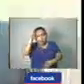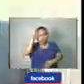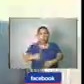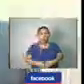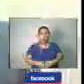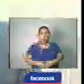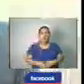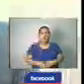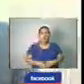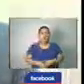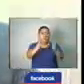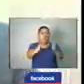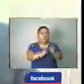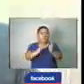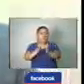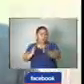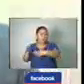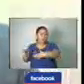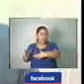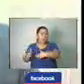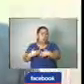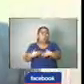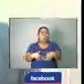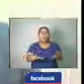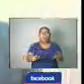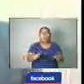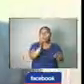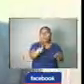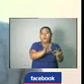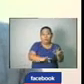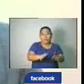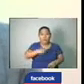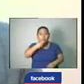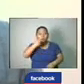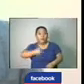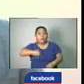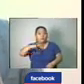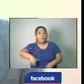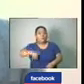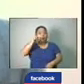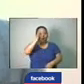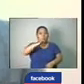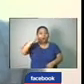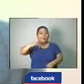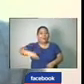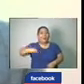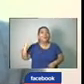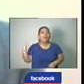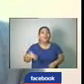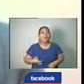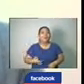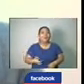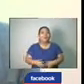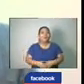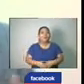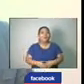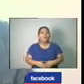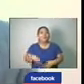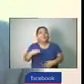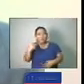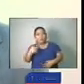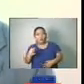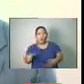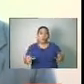Para que estos planes no solo sean papel mojado, sino que sean una realidad en nuestro país, es necesario que otros entes del Estado,